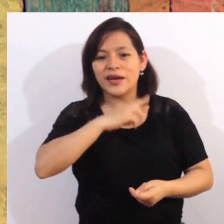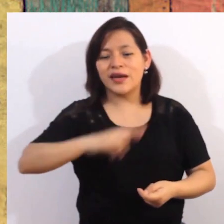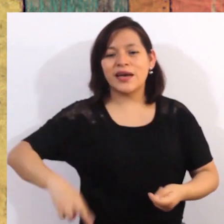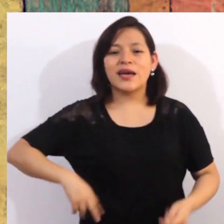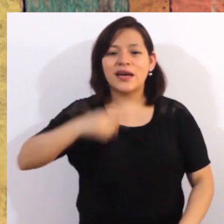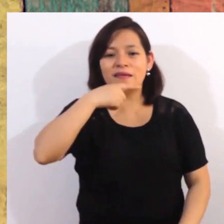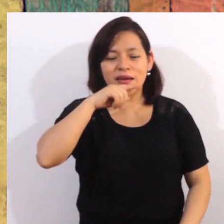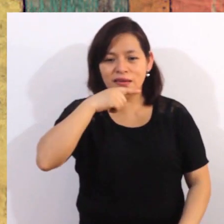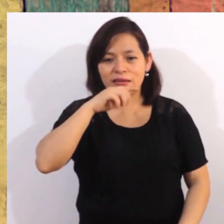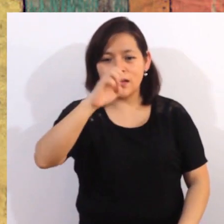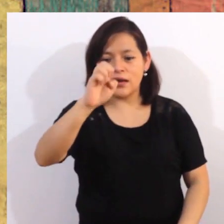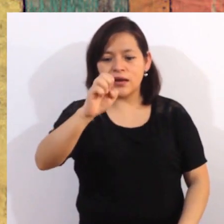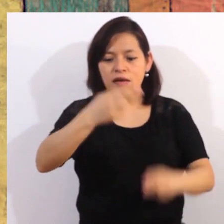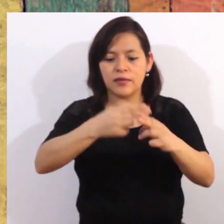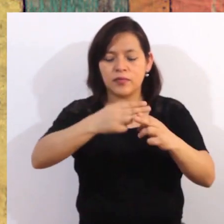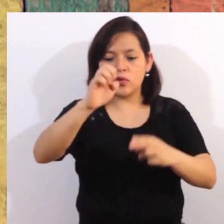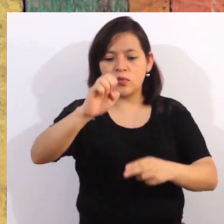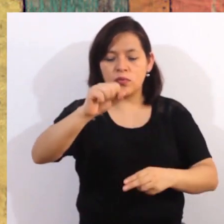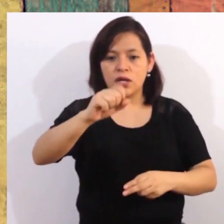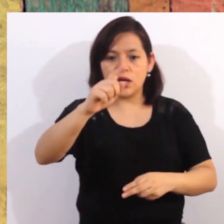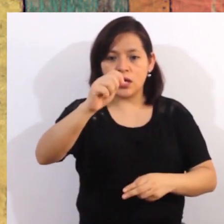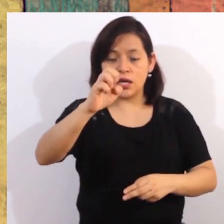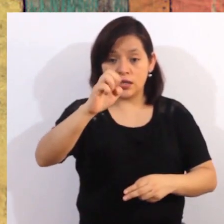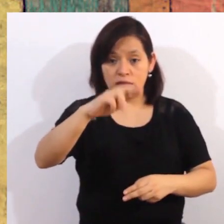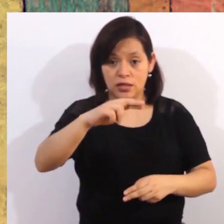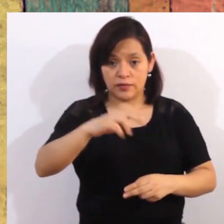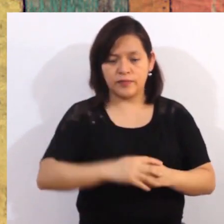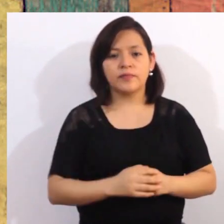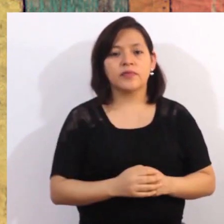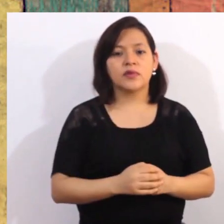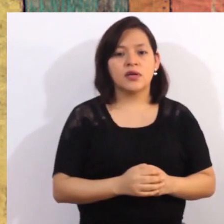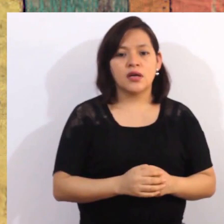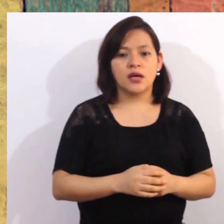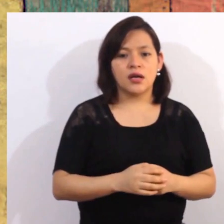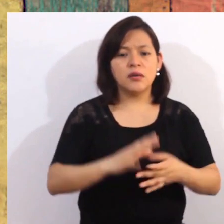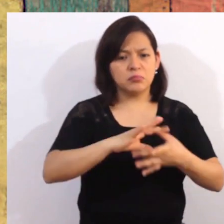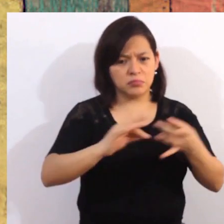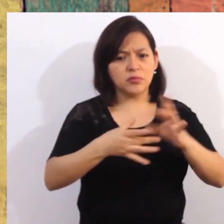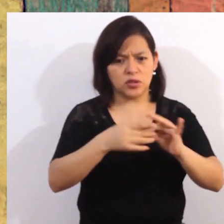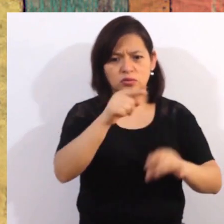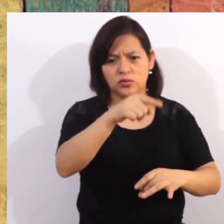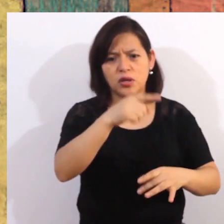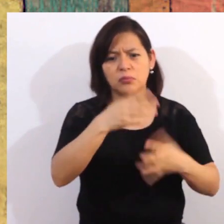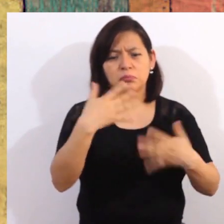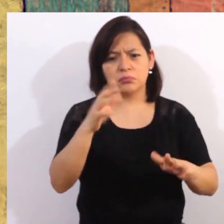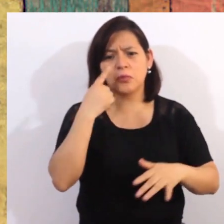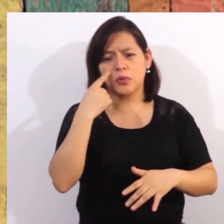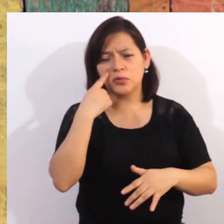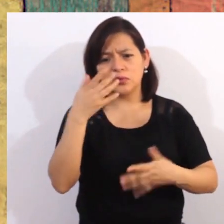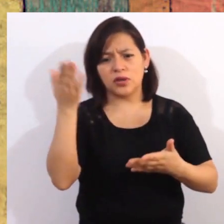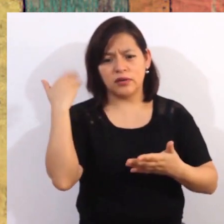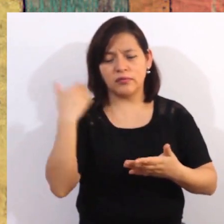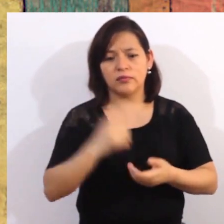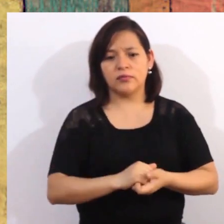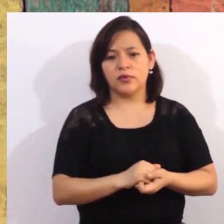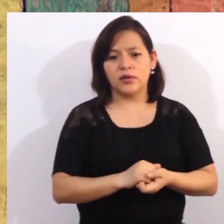Asuero, un rey muy poderoso, se formó uno de los complots más malvados